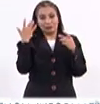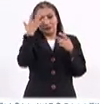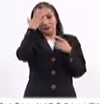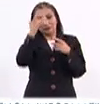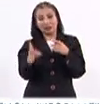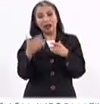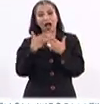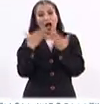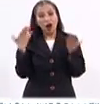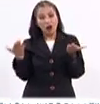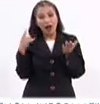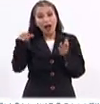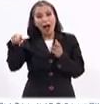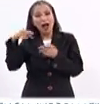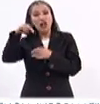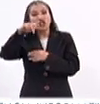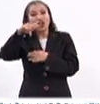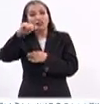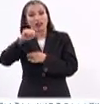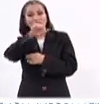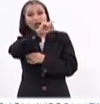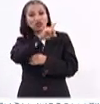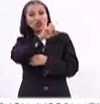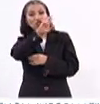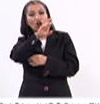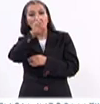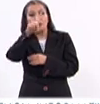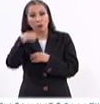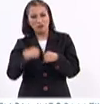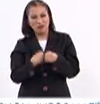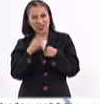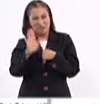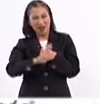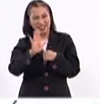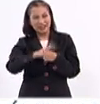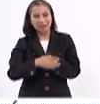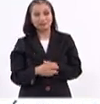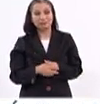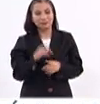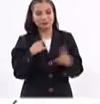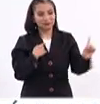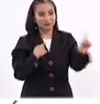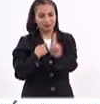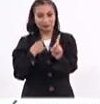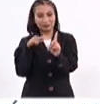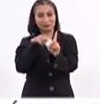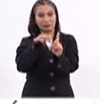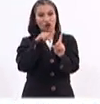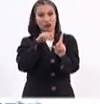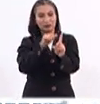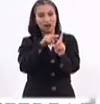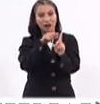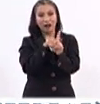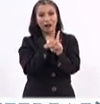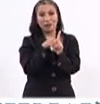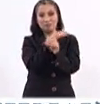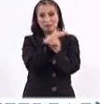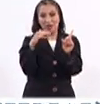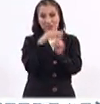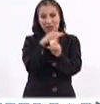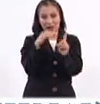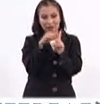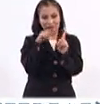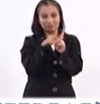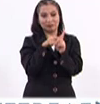fantástica. Ahora empiezo a tratar con las notas como si las notas tuvieran vida. Claro. Entonces ahí aparece una nota que es una nota media, por